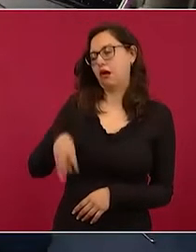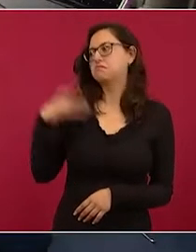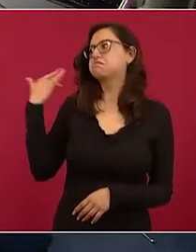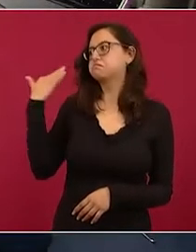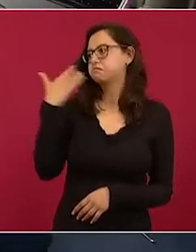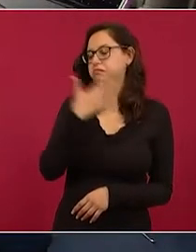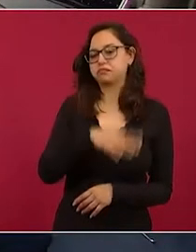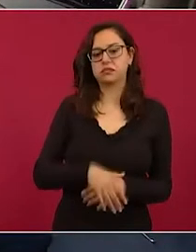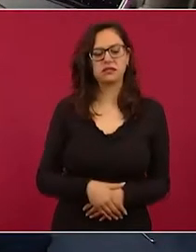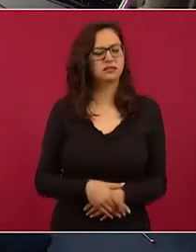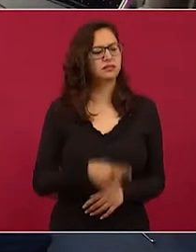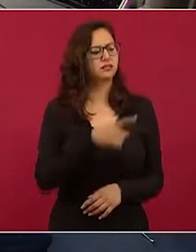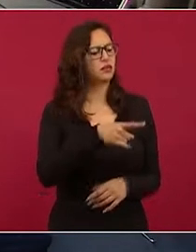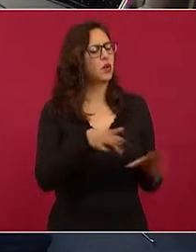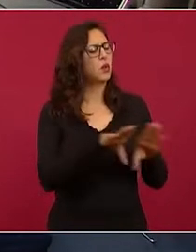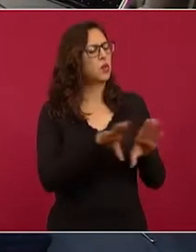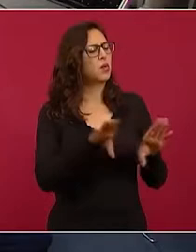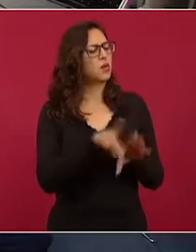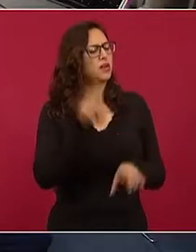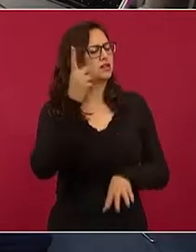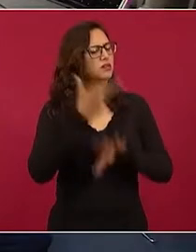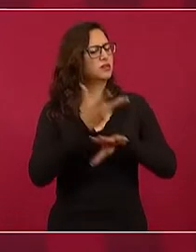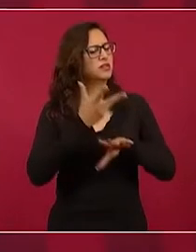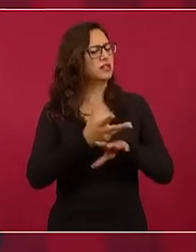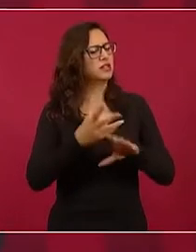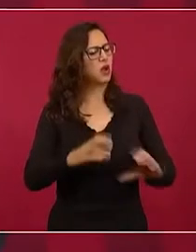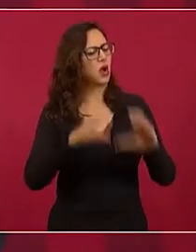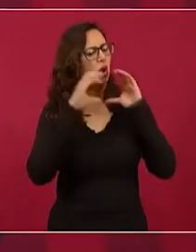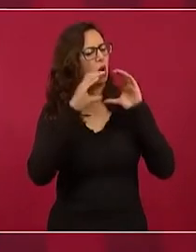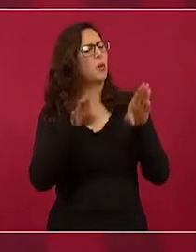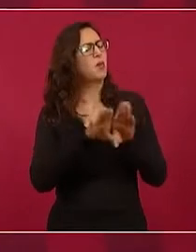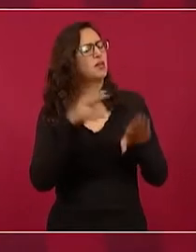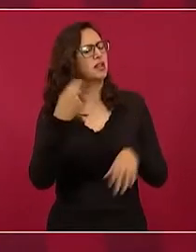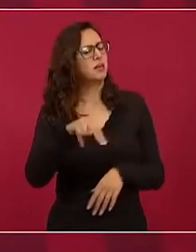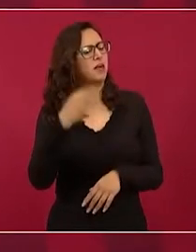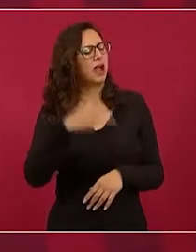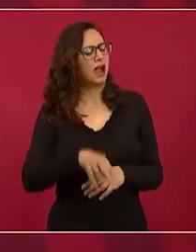se llaman las tortas de Estados Unidos?